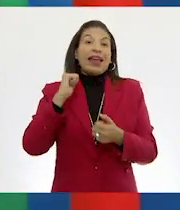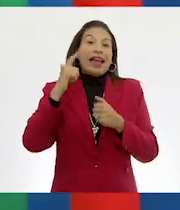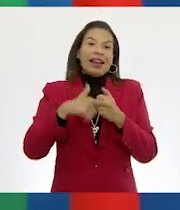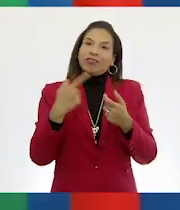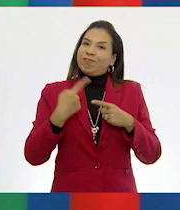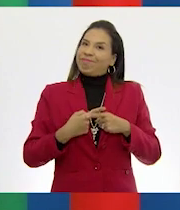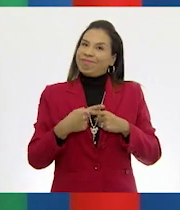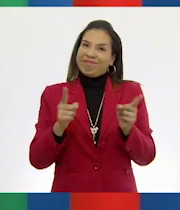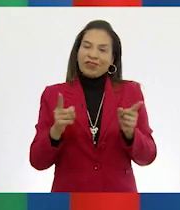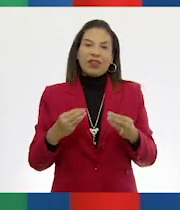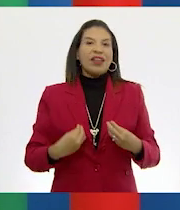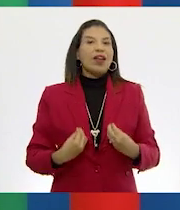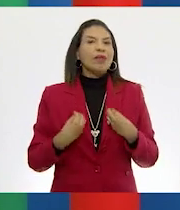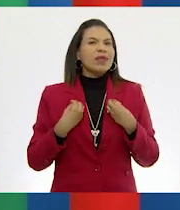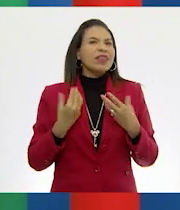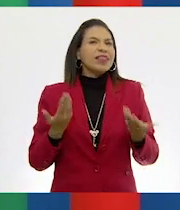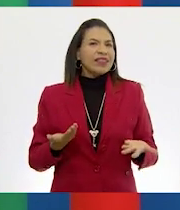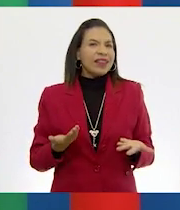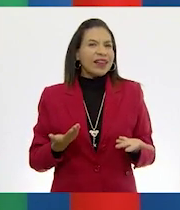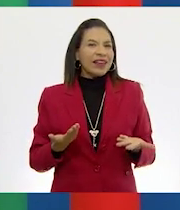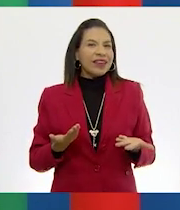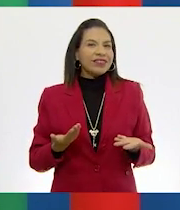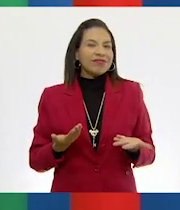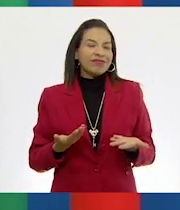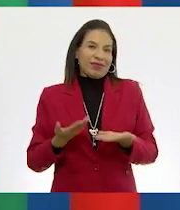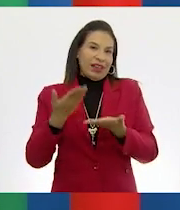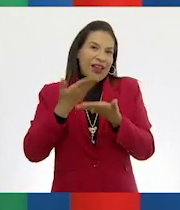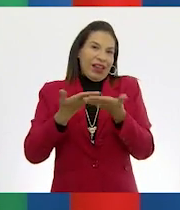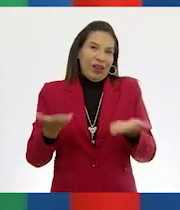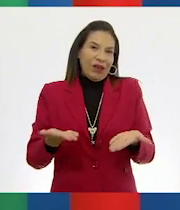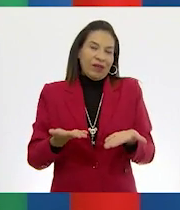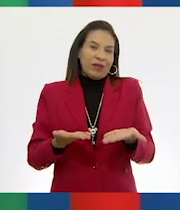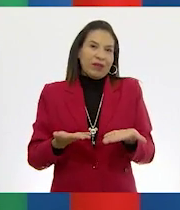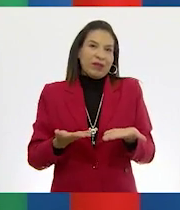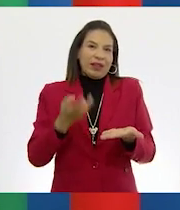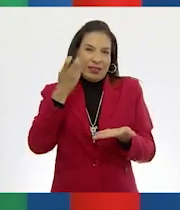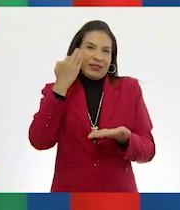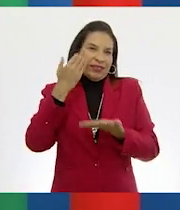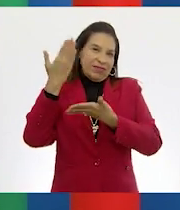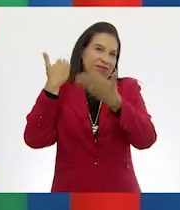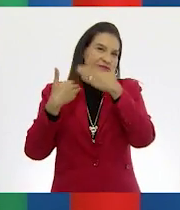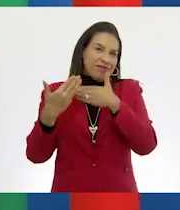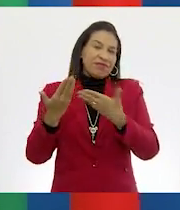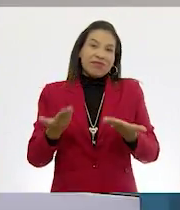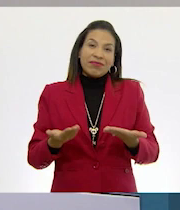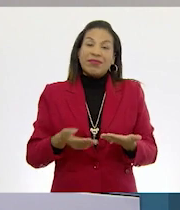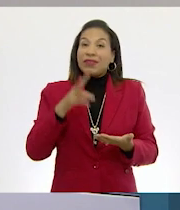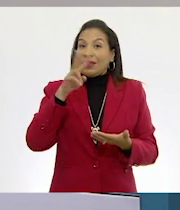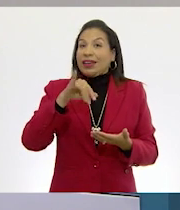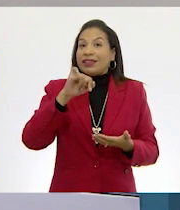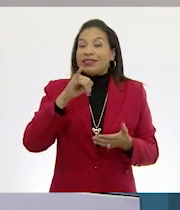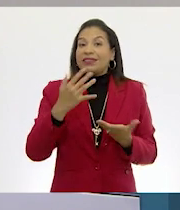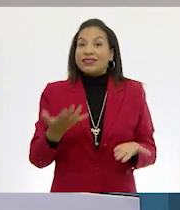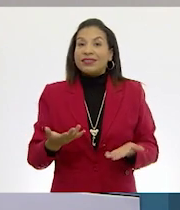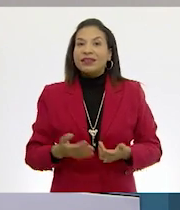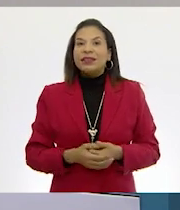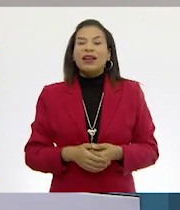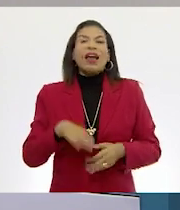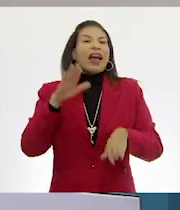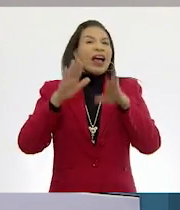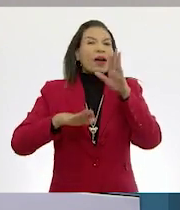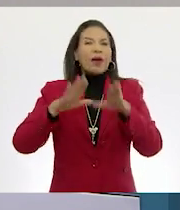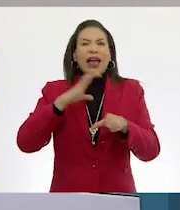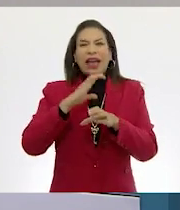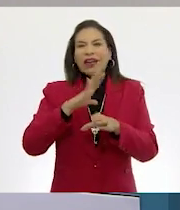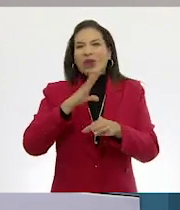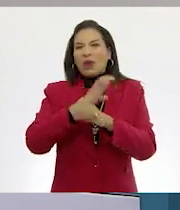muy diferente a la vida que es entonces, ¿no? De aquel entonces. En gran parte sí, pero a veces